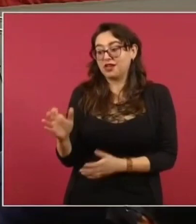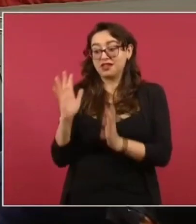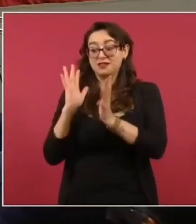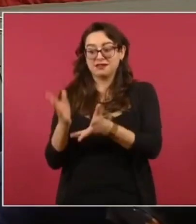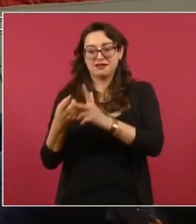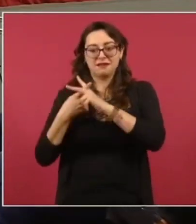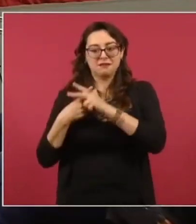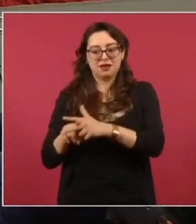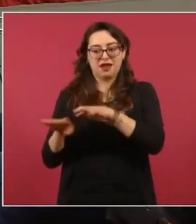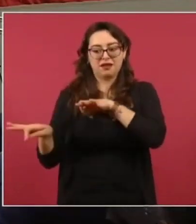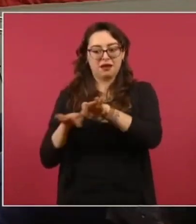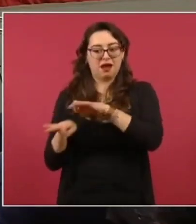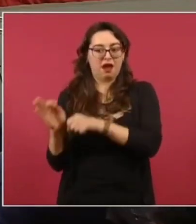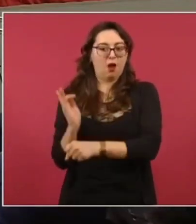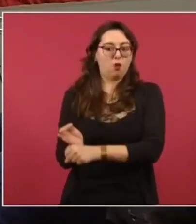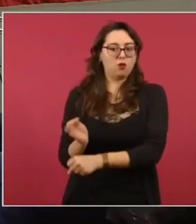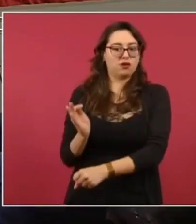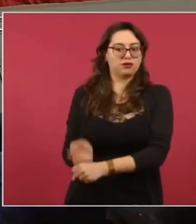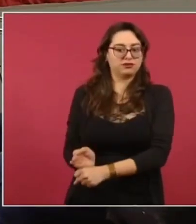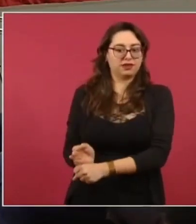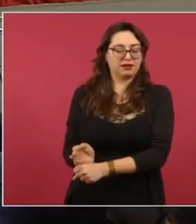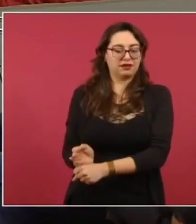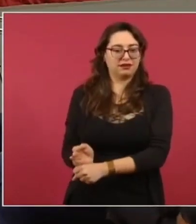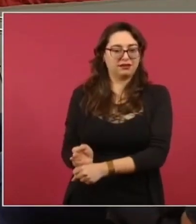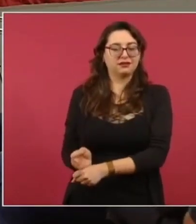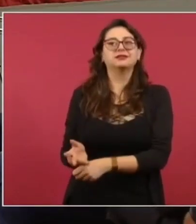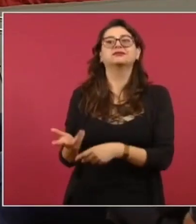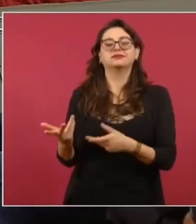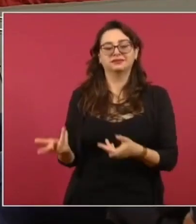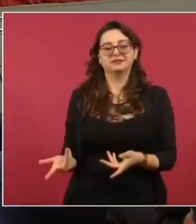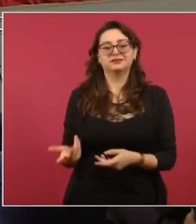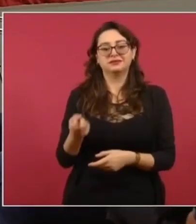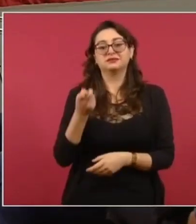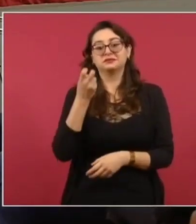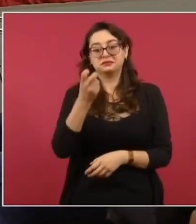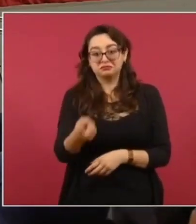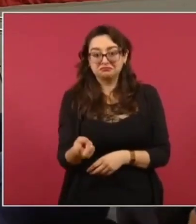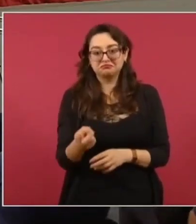dividendo. Esa es la explicación. Si hay